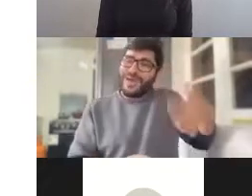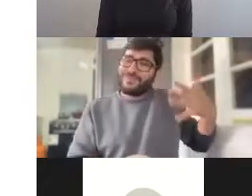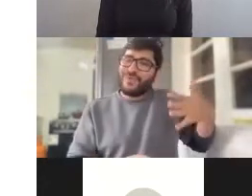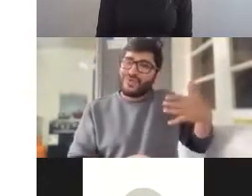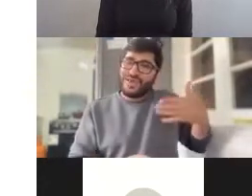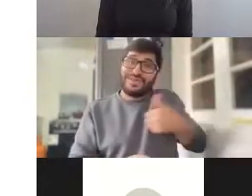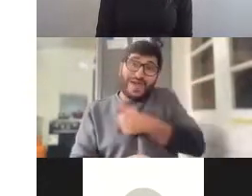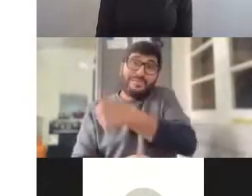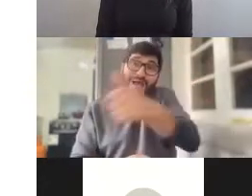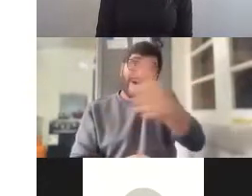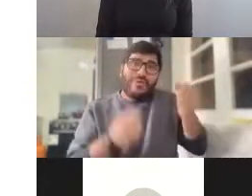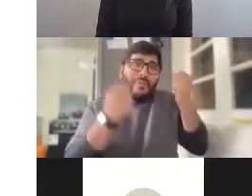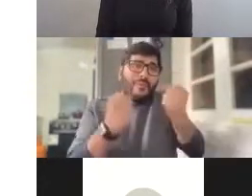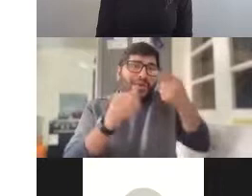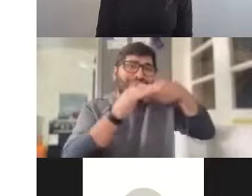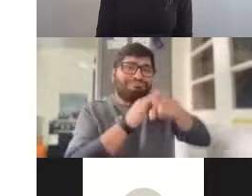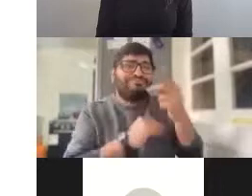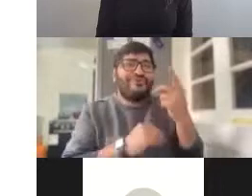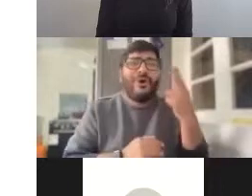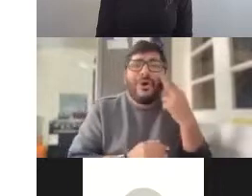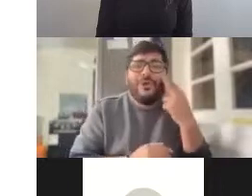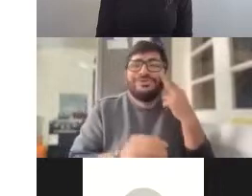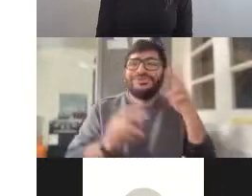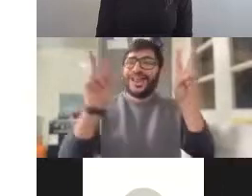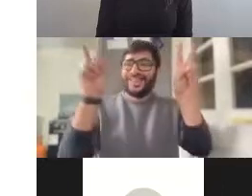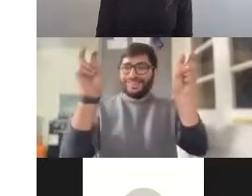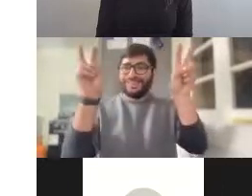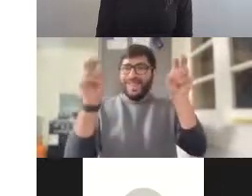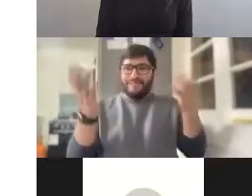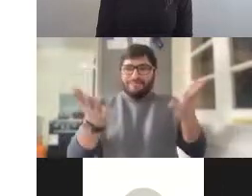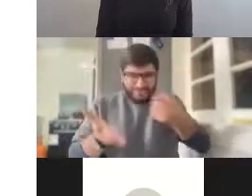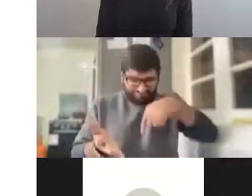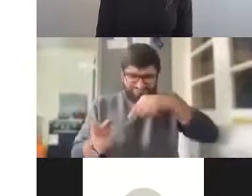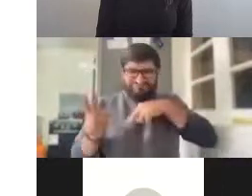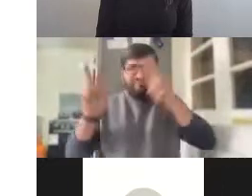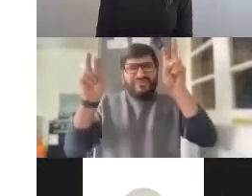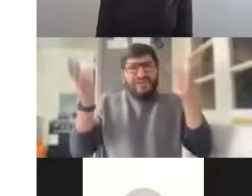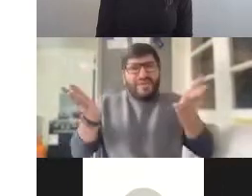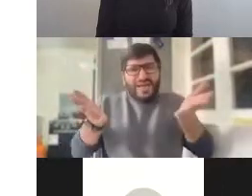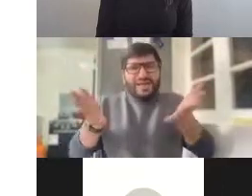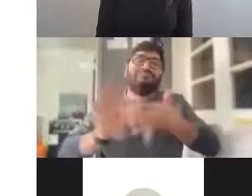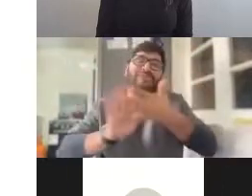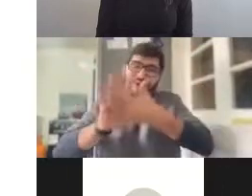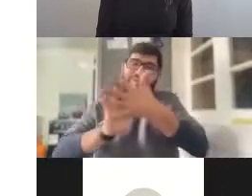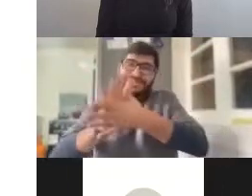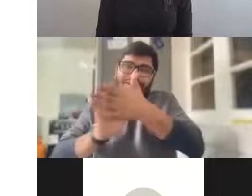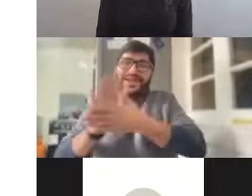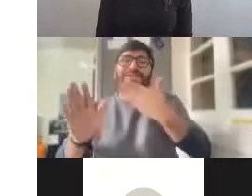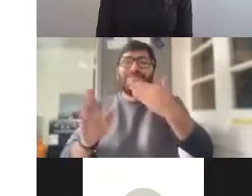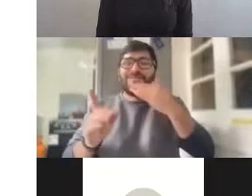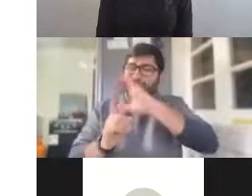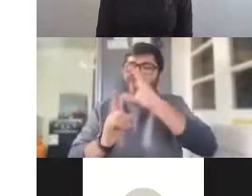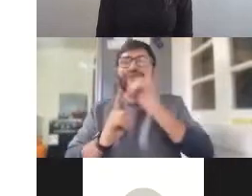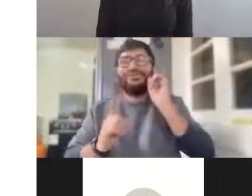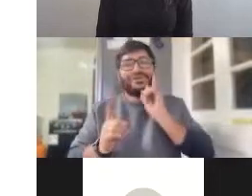por el tema de la importancia, de valorar la importancia y que todos puedan conocer un poquito, una introducción respecto a este tema. ¿Qué tema? El